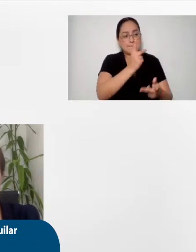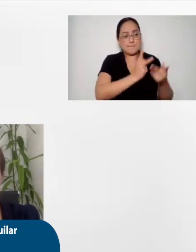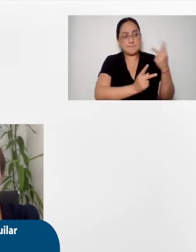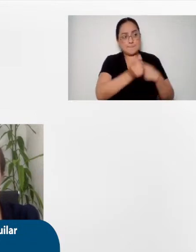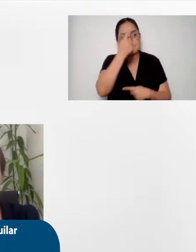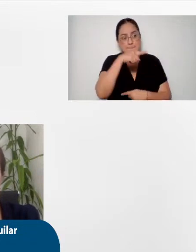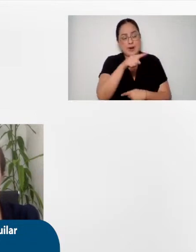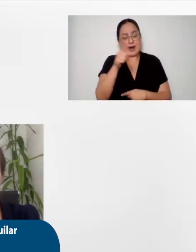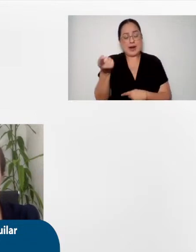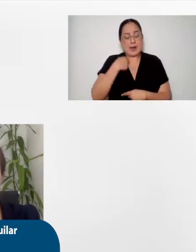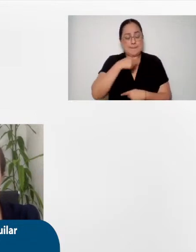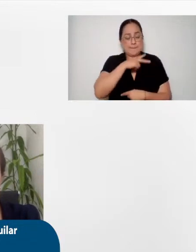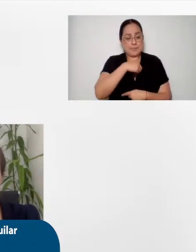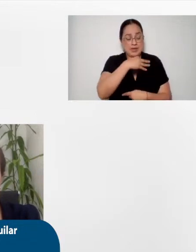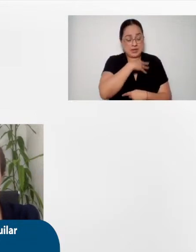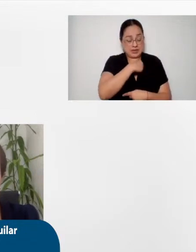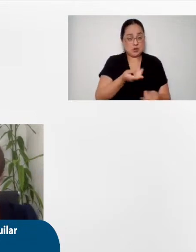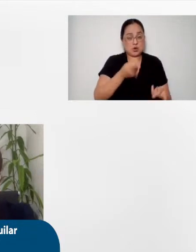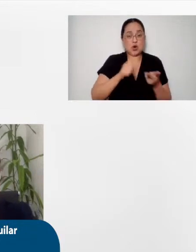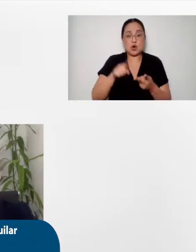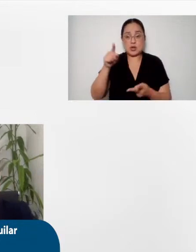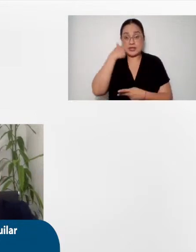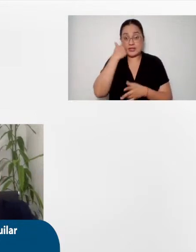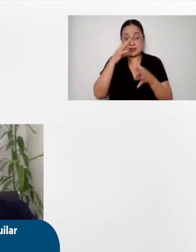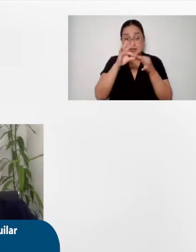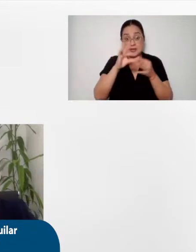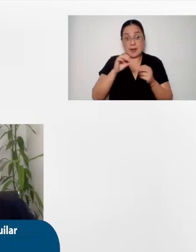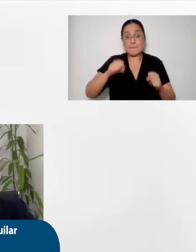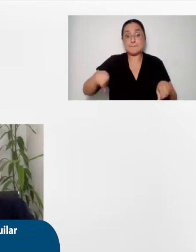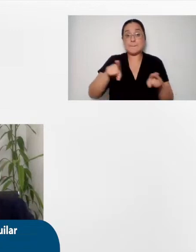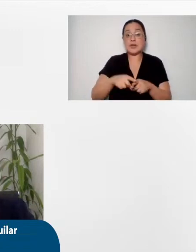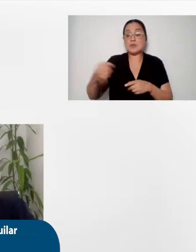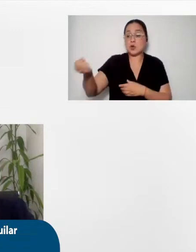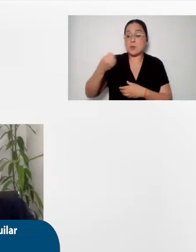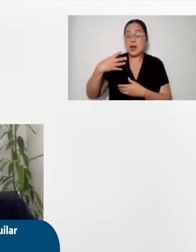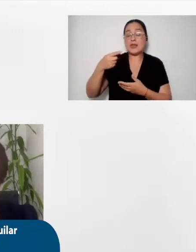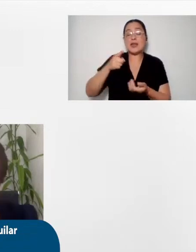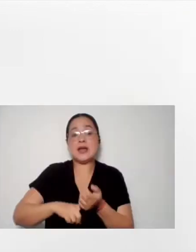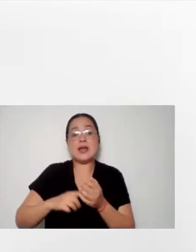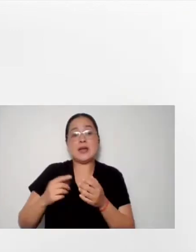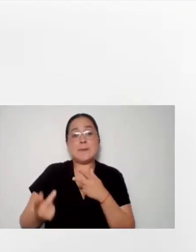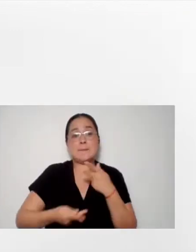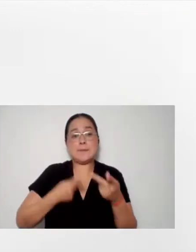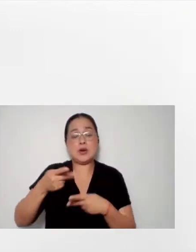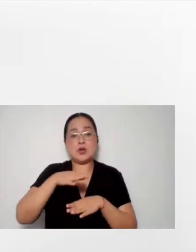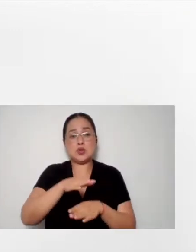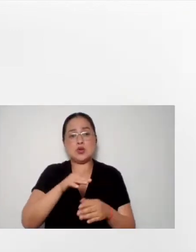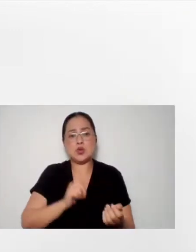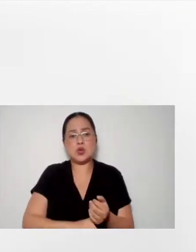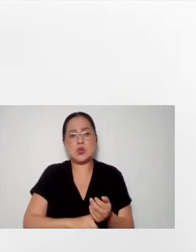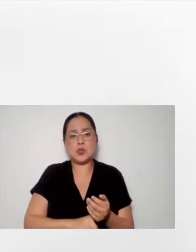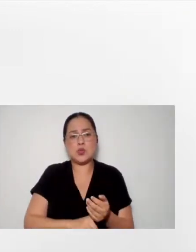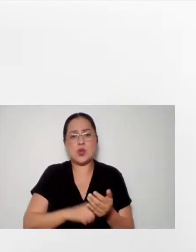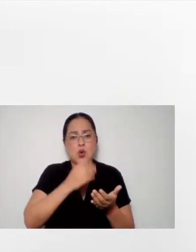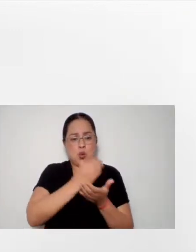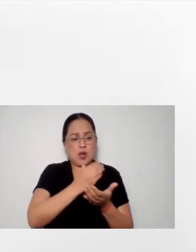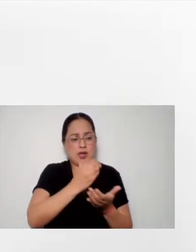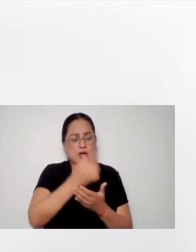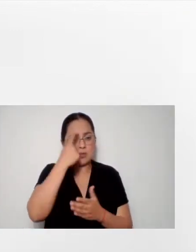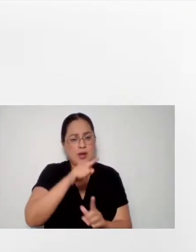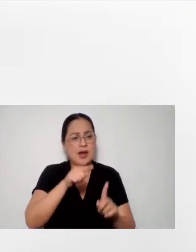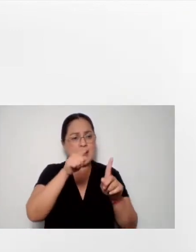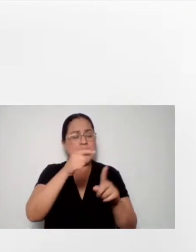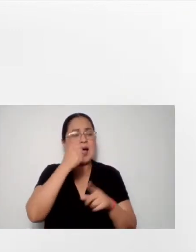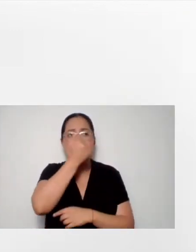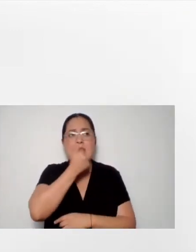quieras mencionarlo. Y también nos llegó una pregunta sobre explicar el uso y utilidad de los cuadernillos para los estudiantes. También